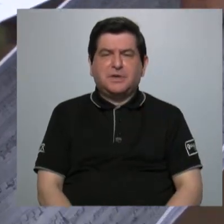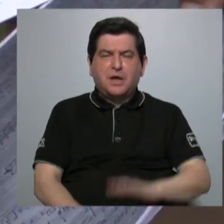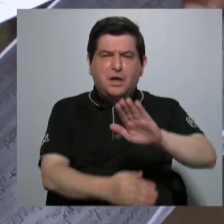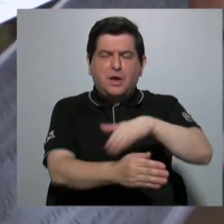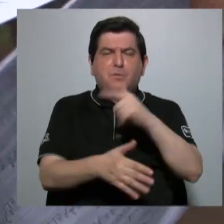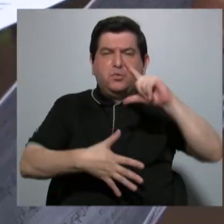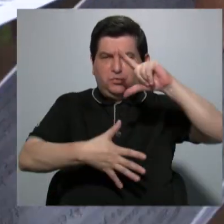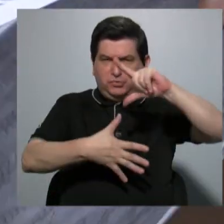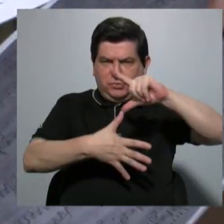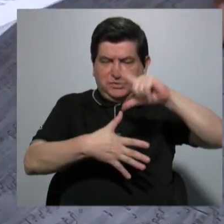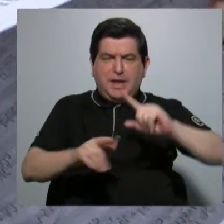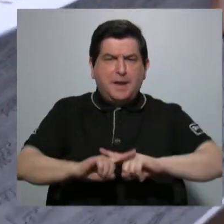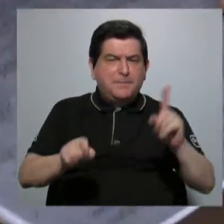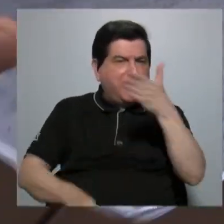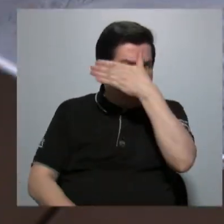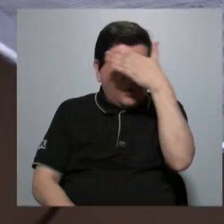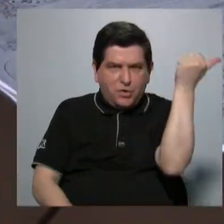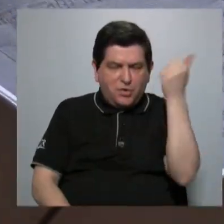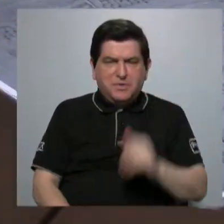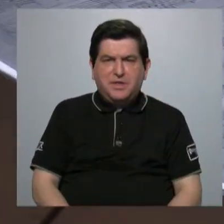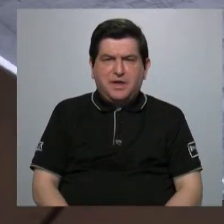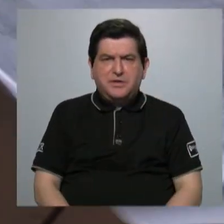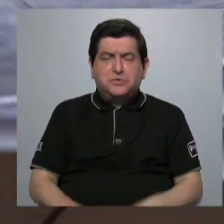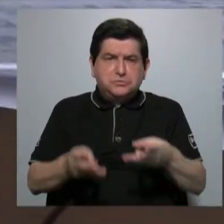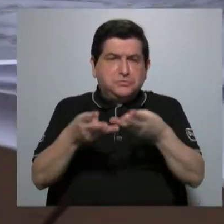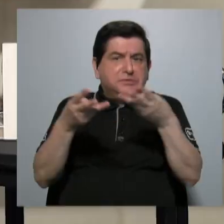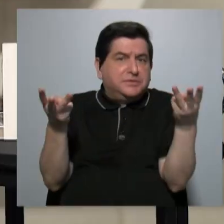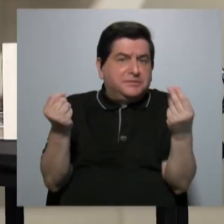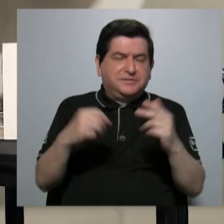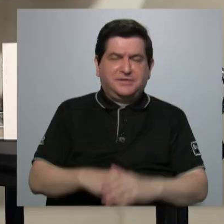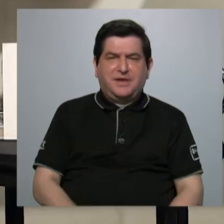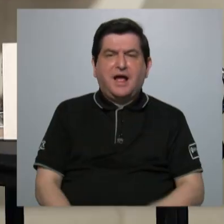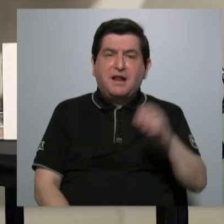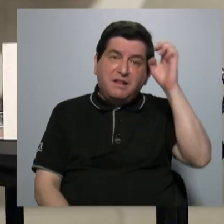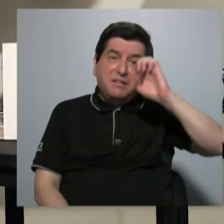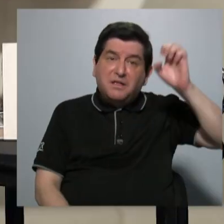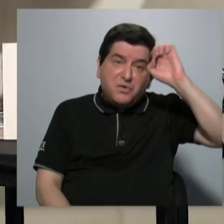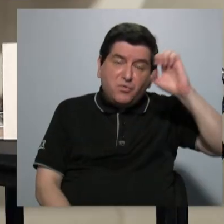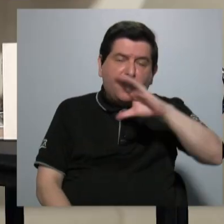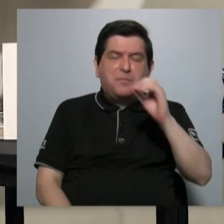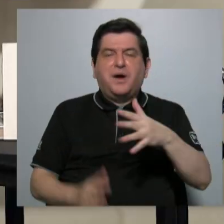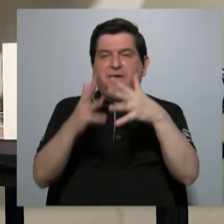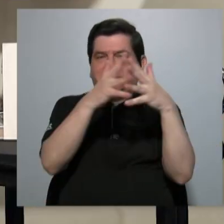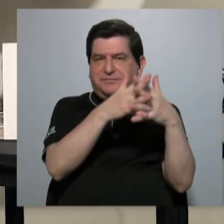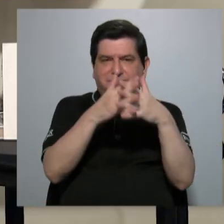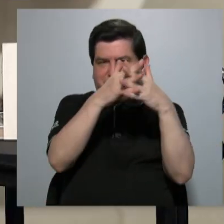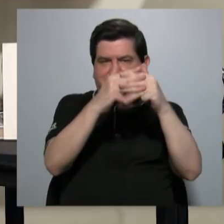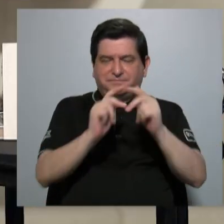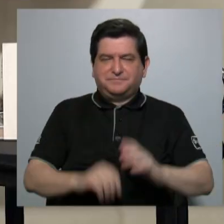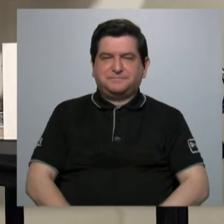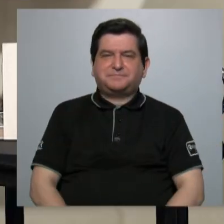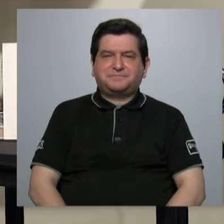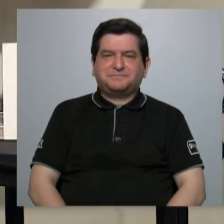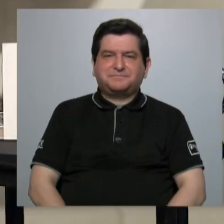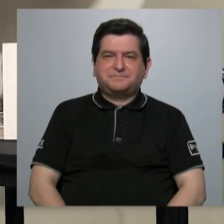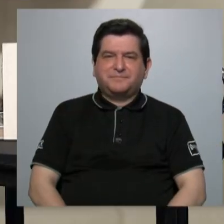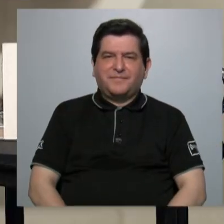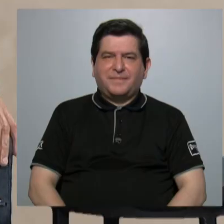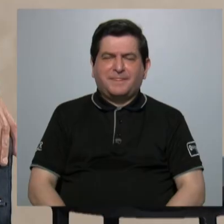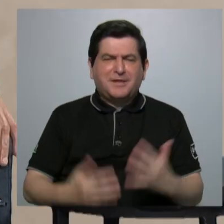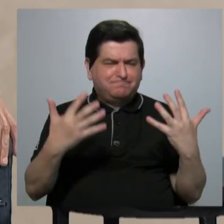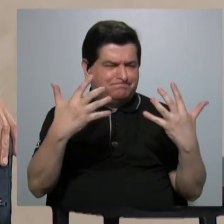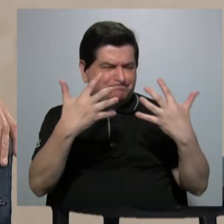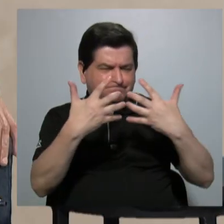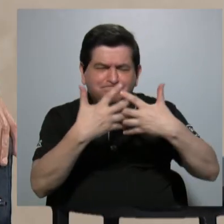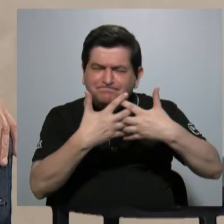música latinoamericana, pero no olvidarnos del repertorio, ni europeo ni estadounidense. Y una